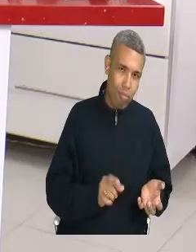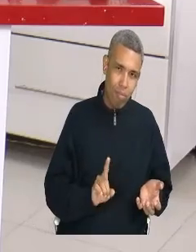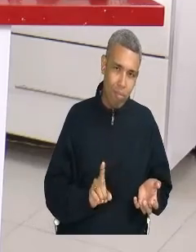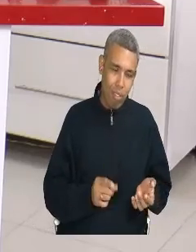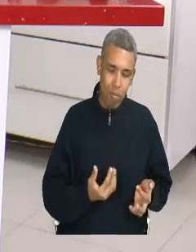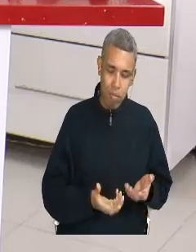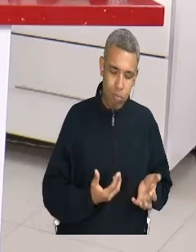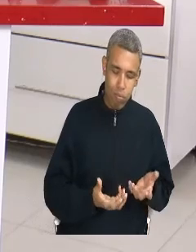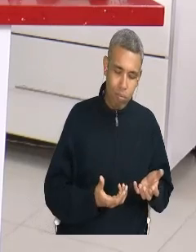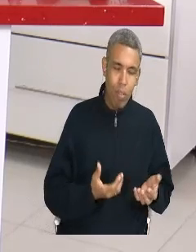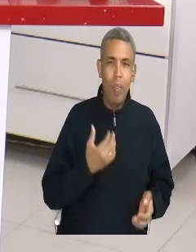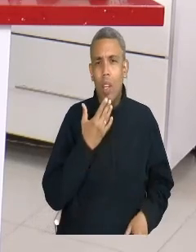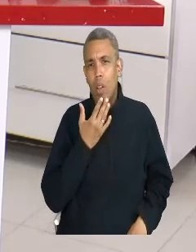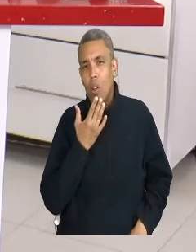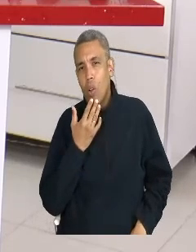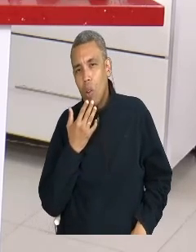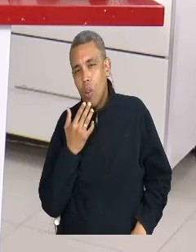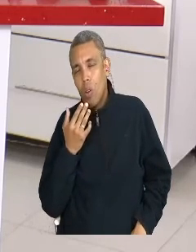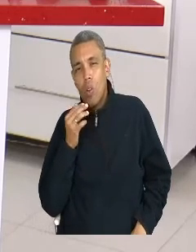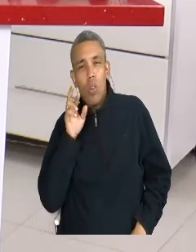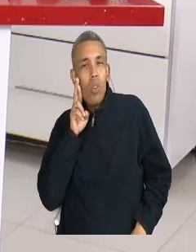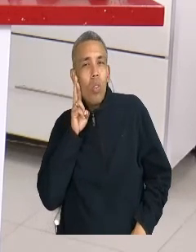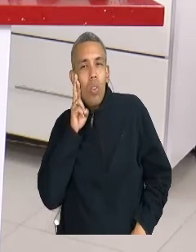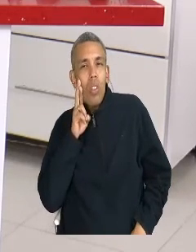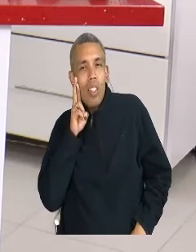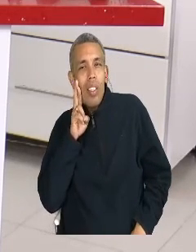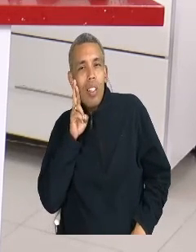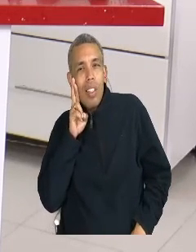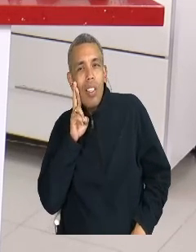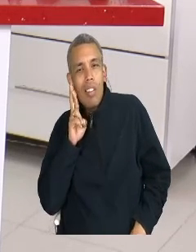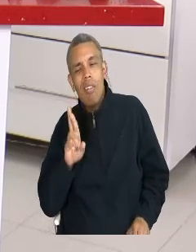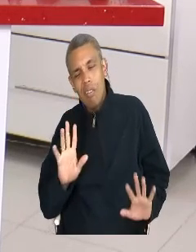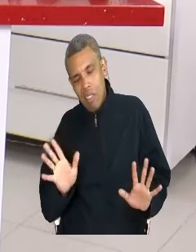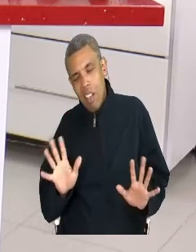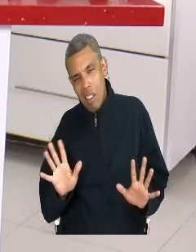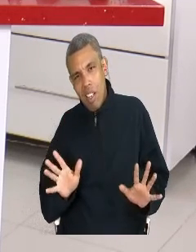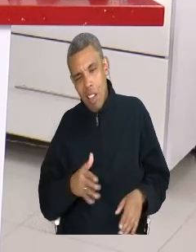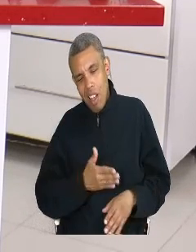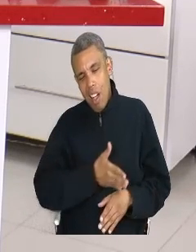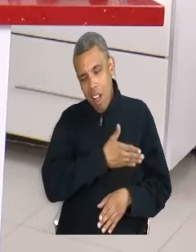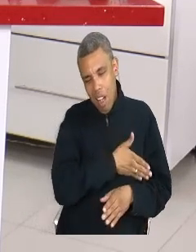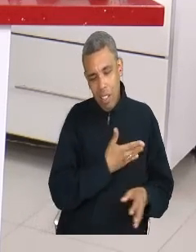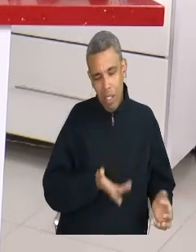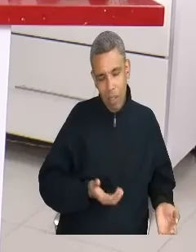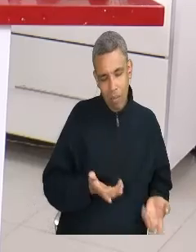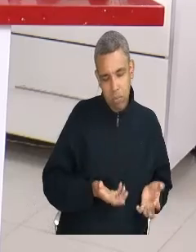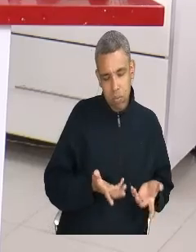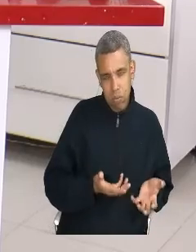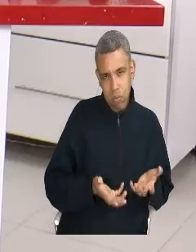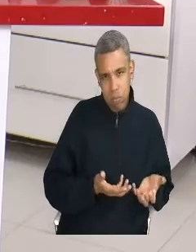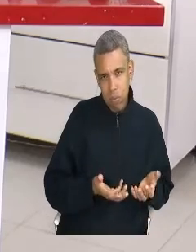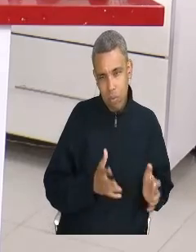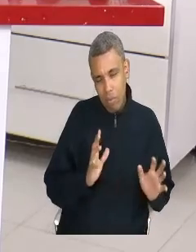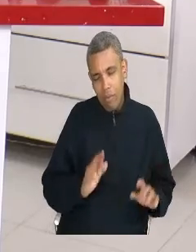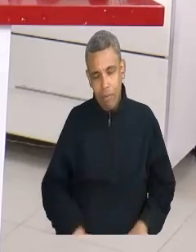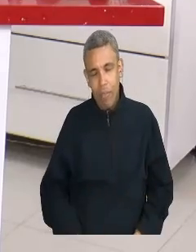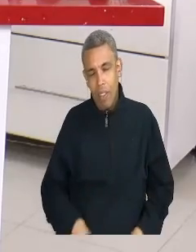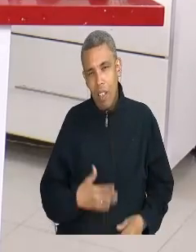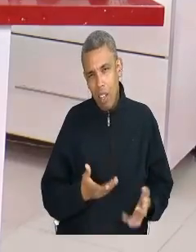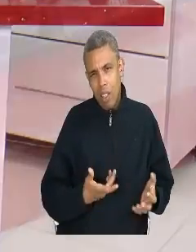un camarón de color gris, rosadito, es porque ya es un camarón precocido. Es muy bueno. En el caso